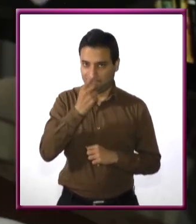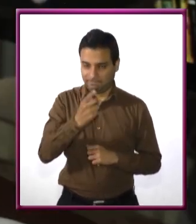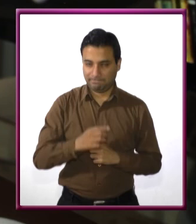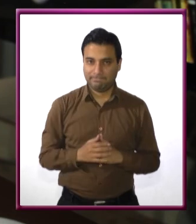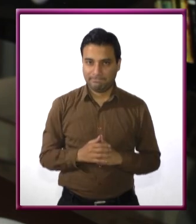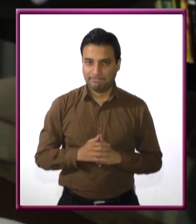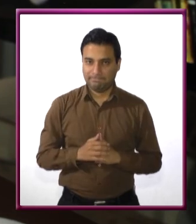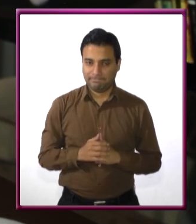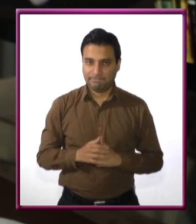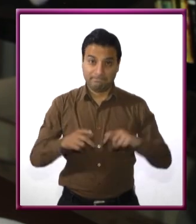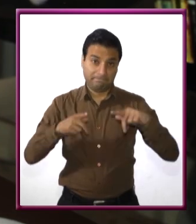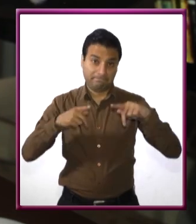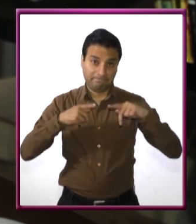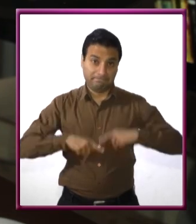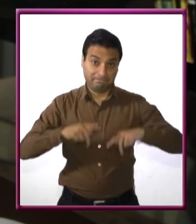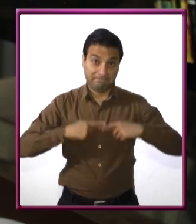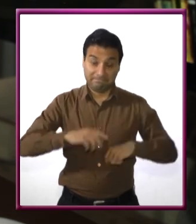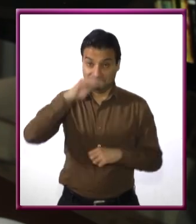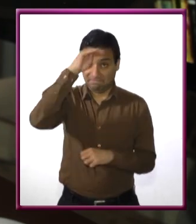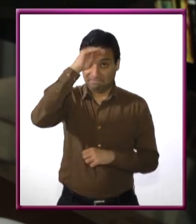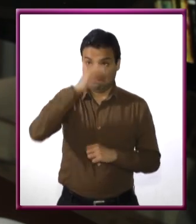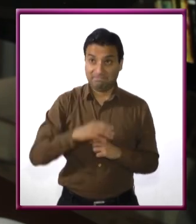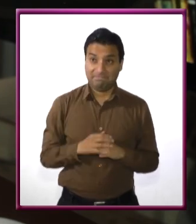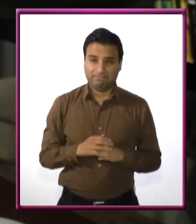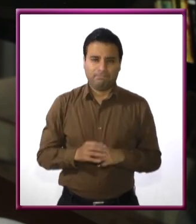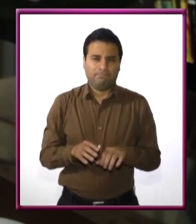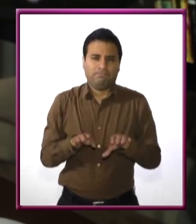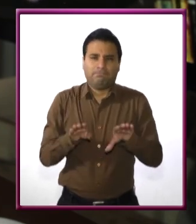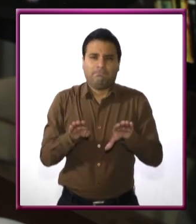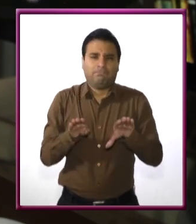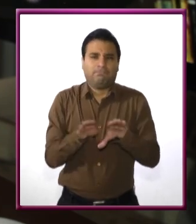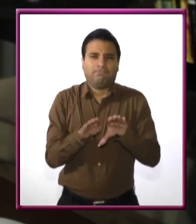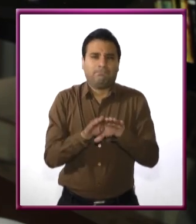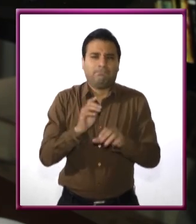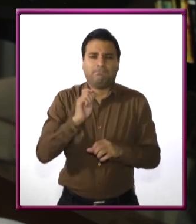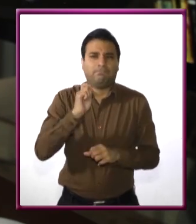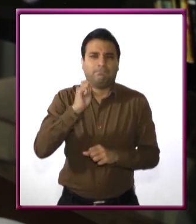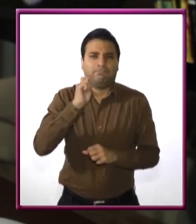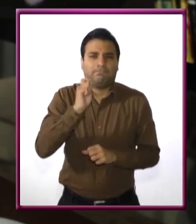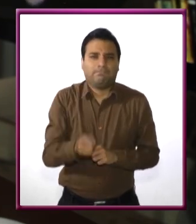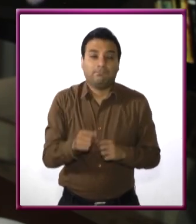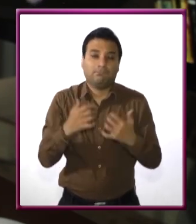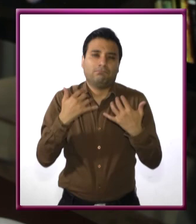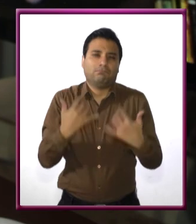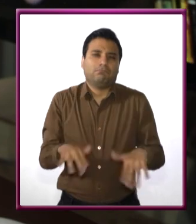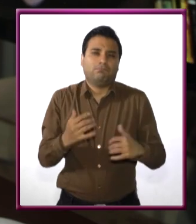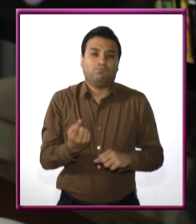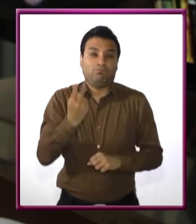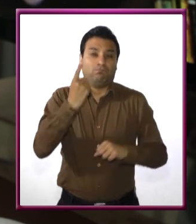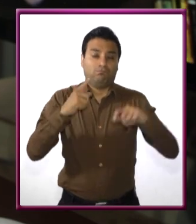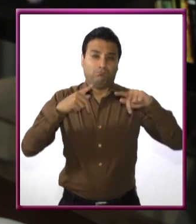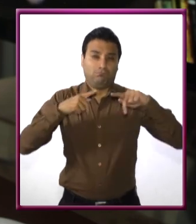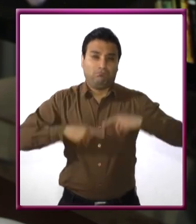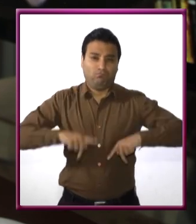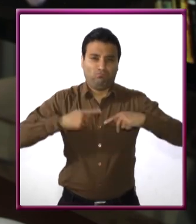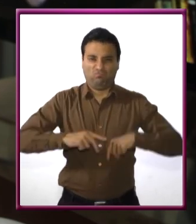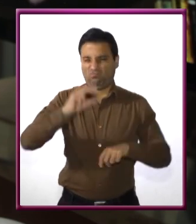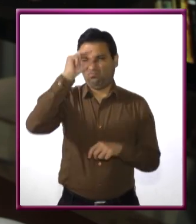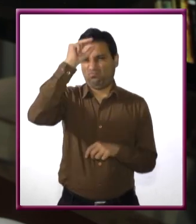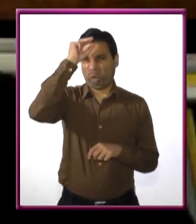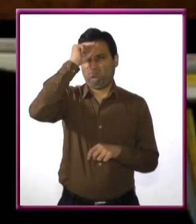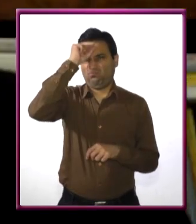que solemos pensar que las matemáticas son como el invento o el descubrimiento de algún gran sabio o un